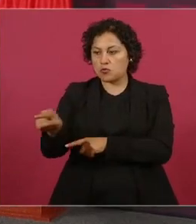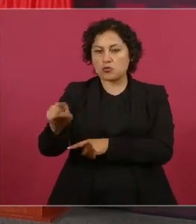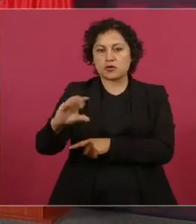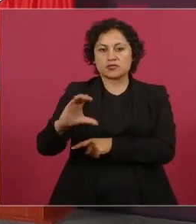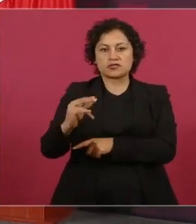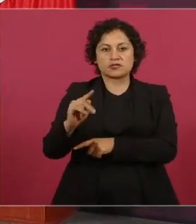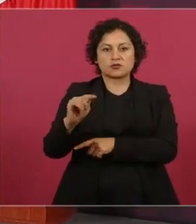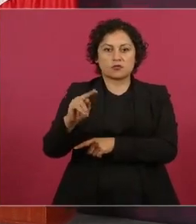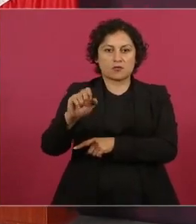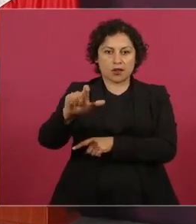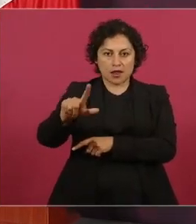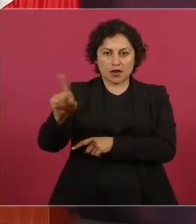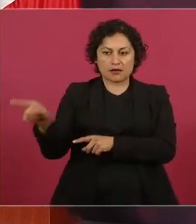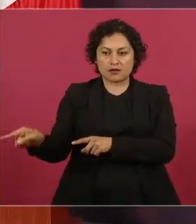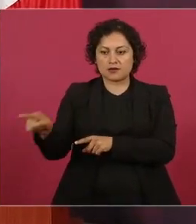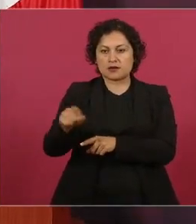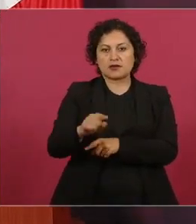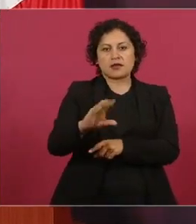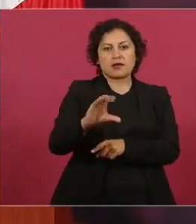Chetumal,